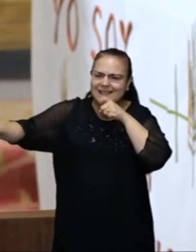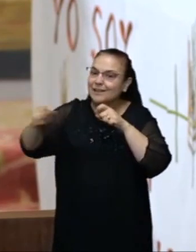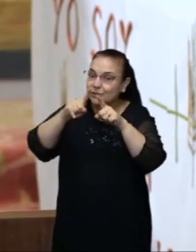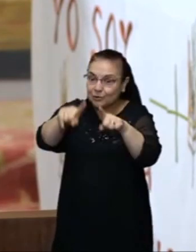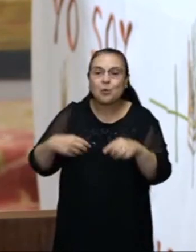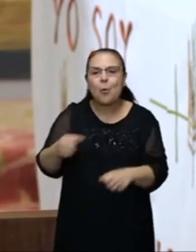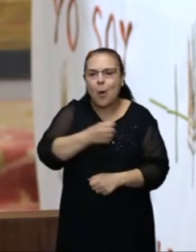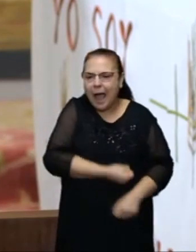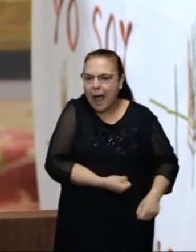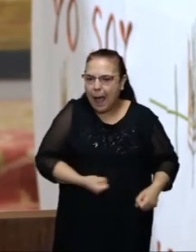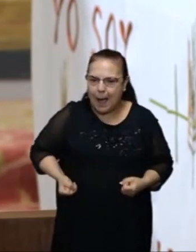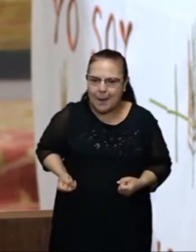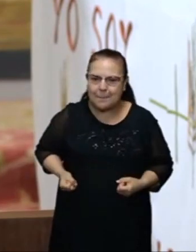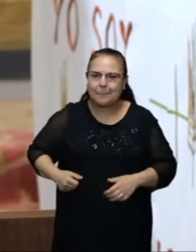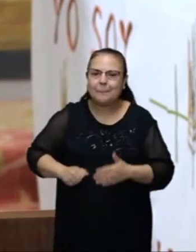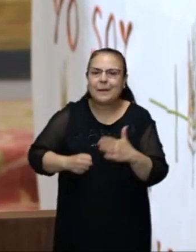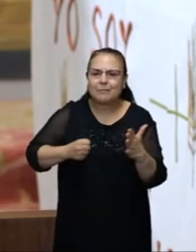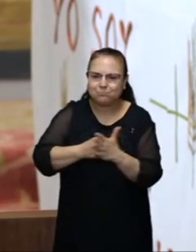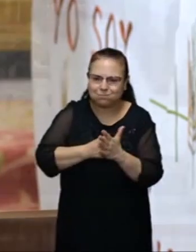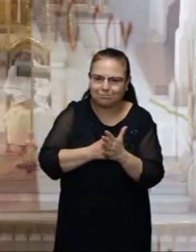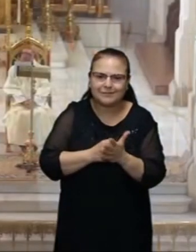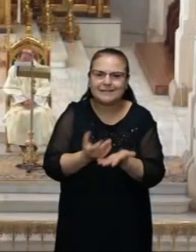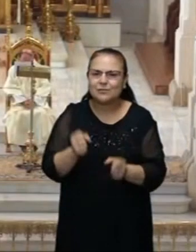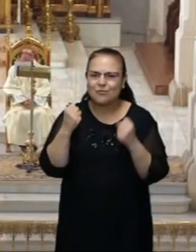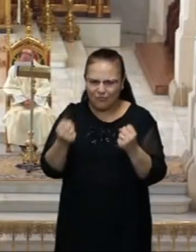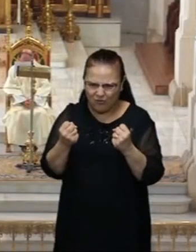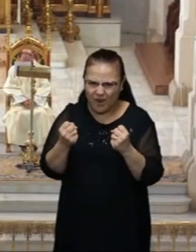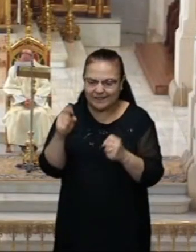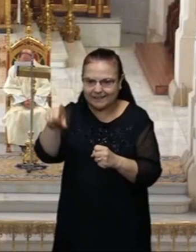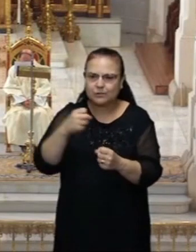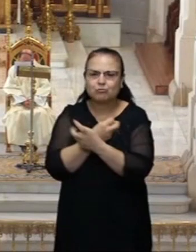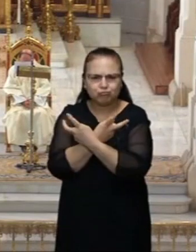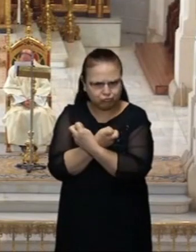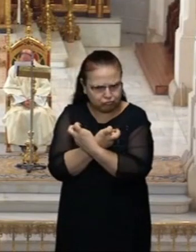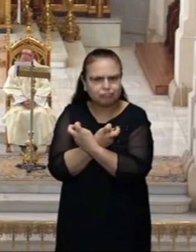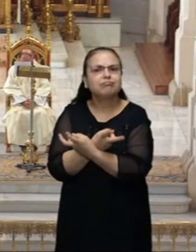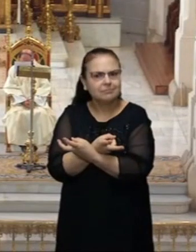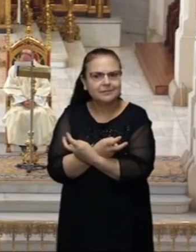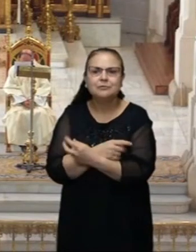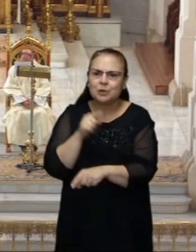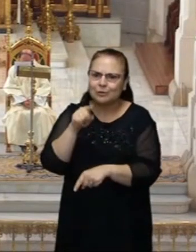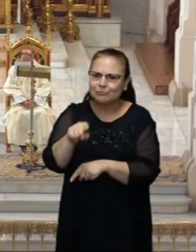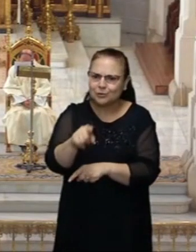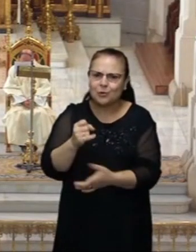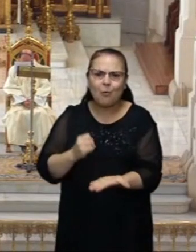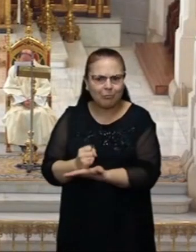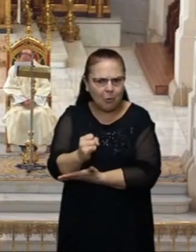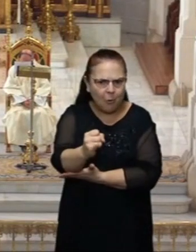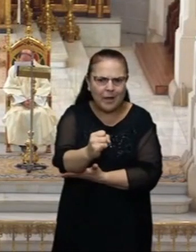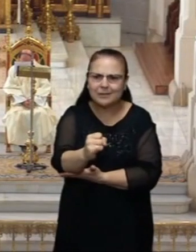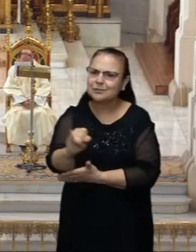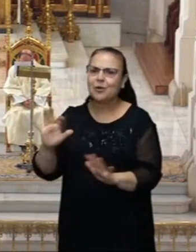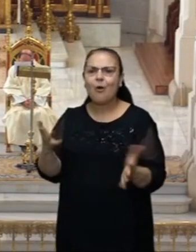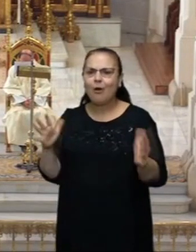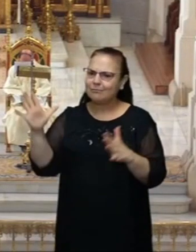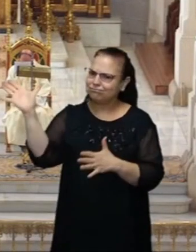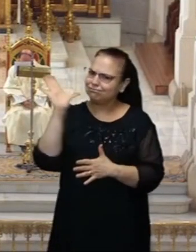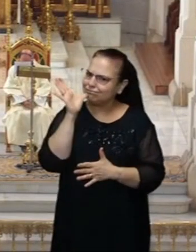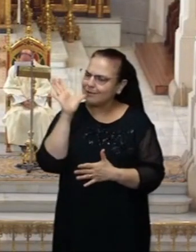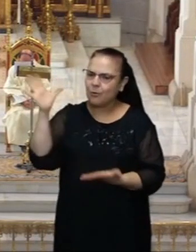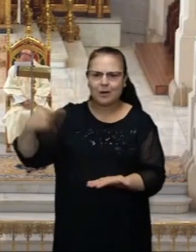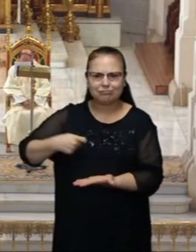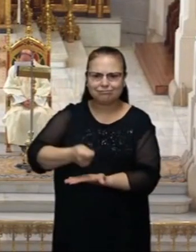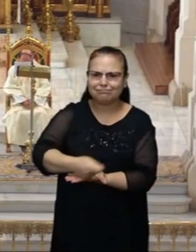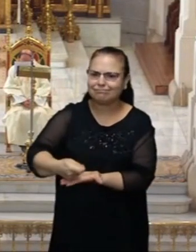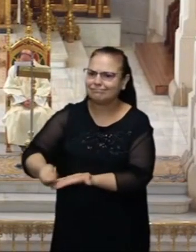tu hambre, hará fuertes tus huesos. Serás un huerto bien regado, un